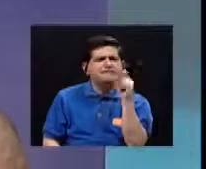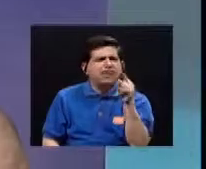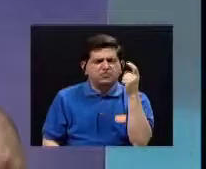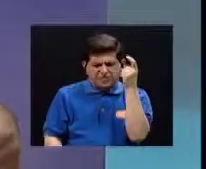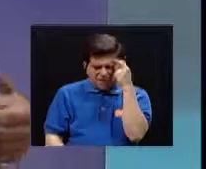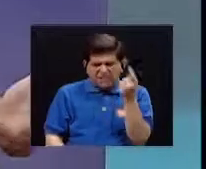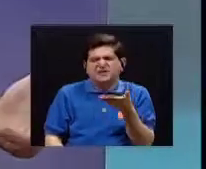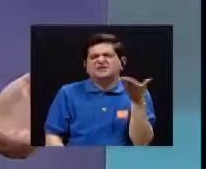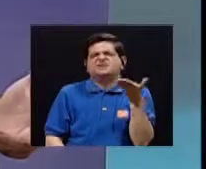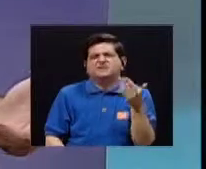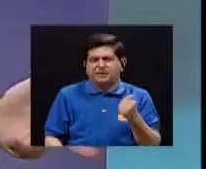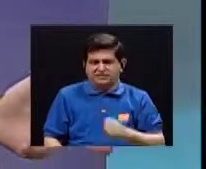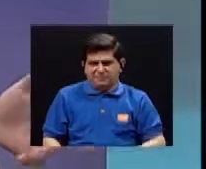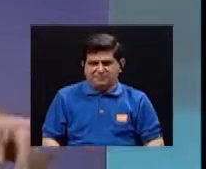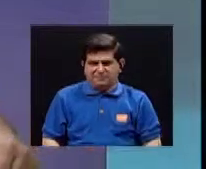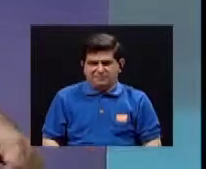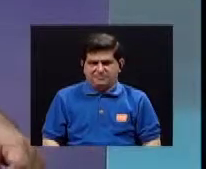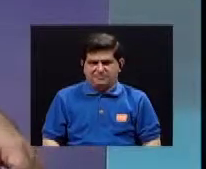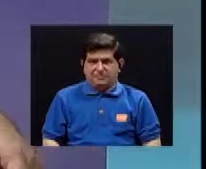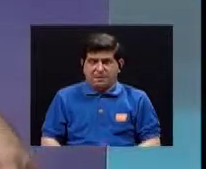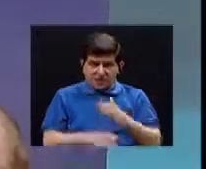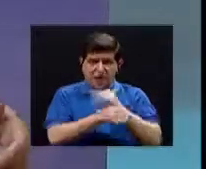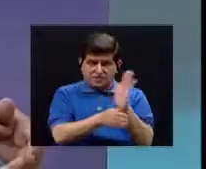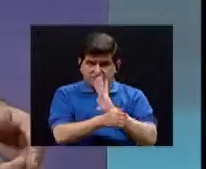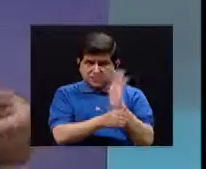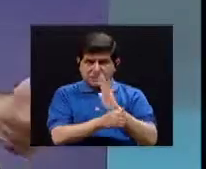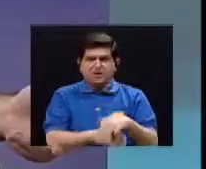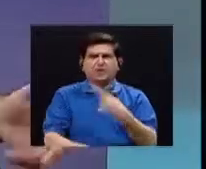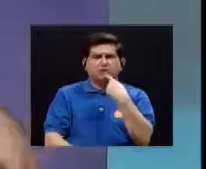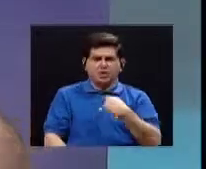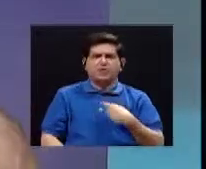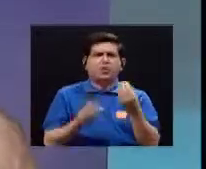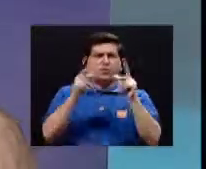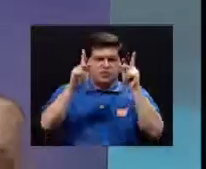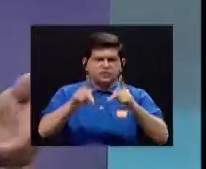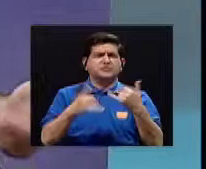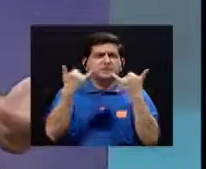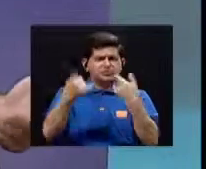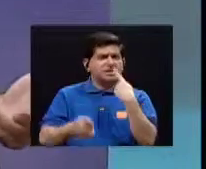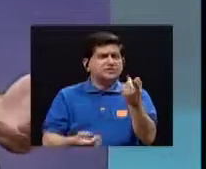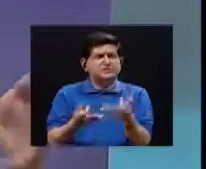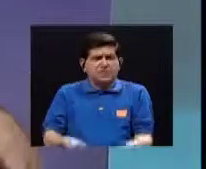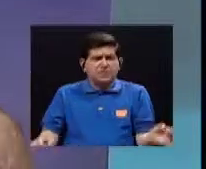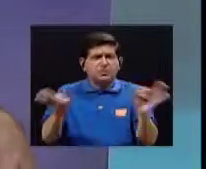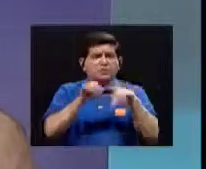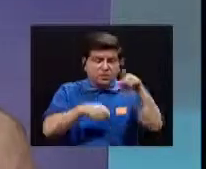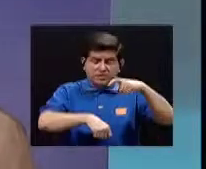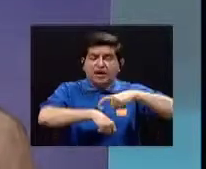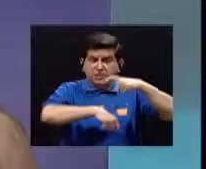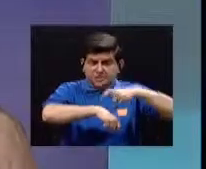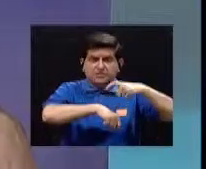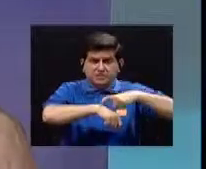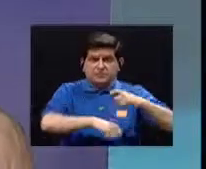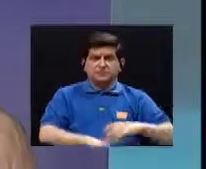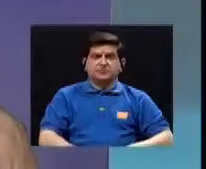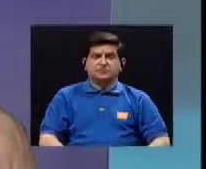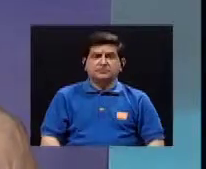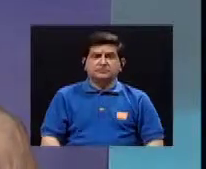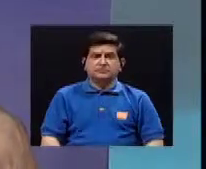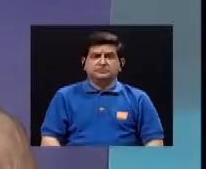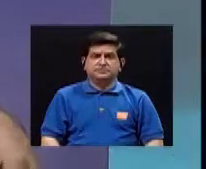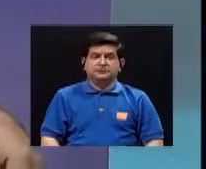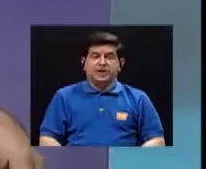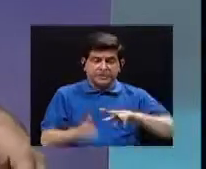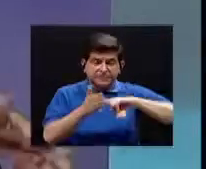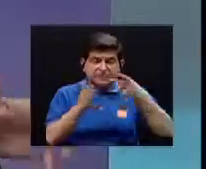le pregunté que qué pensaba de eso verdad que hacer una película y él me dijo que mucha gente le ha dicho lo importante del momento lo